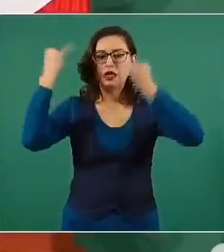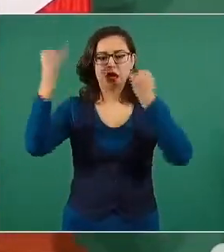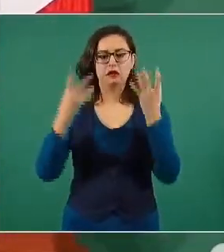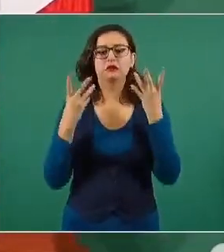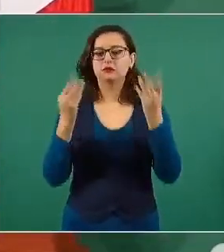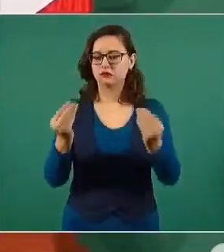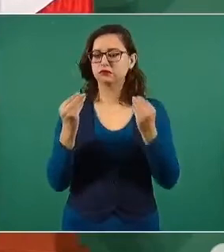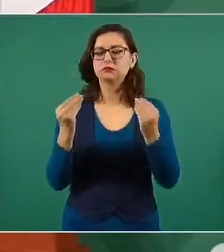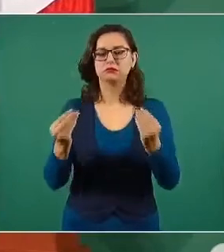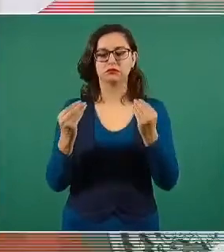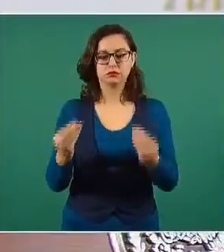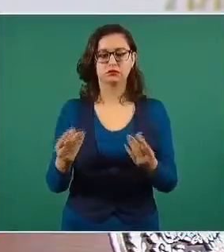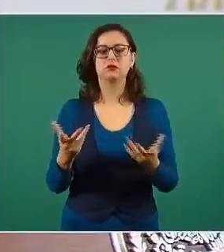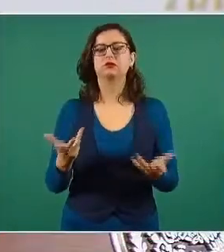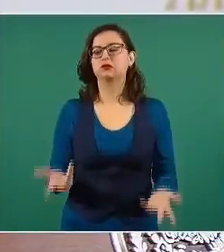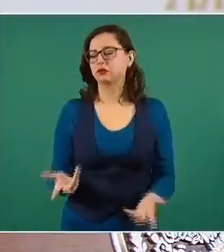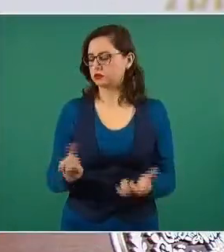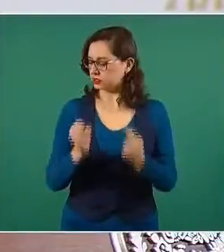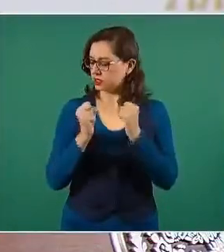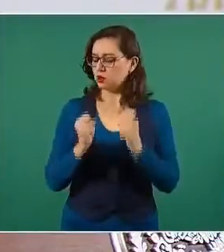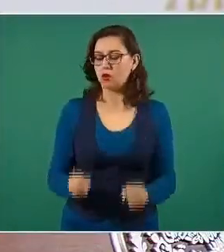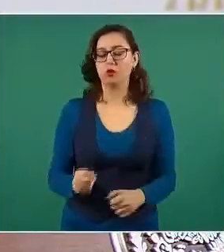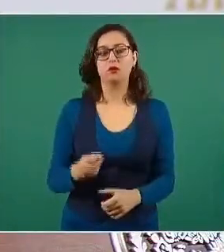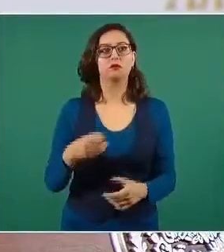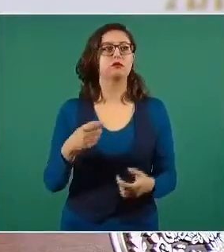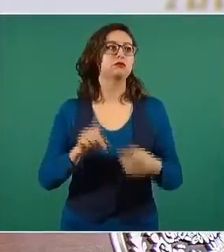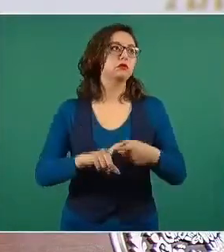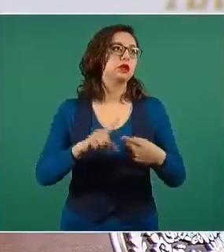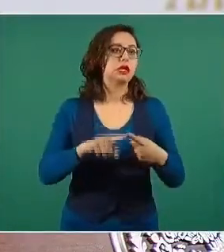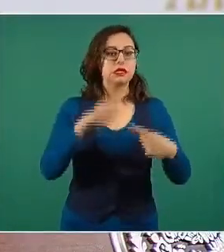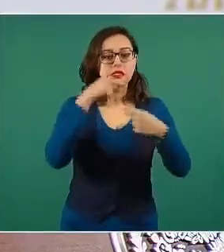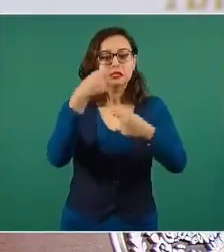lo de que no hay vacuna para los niños.